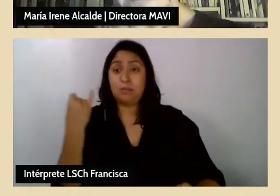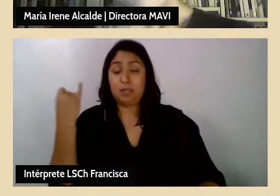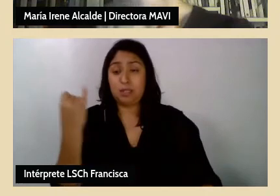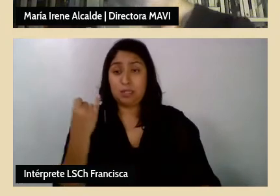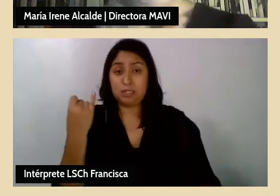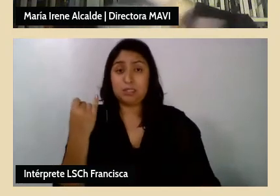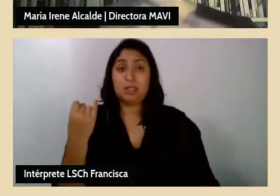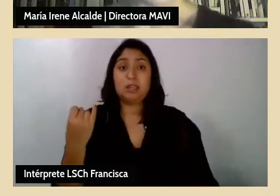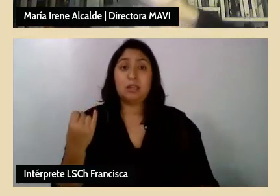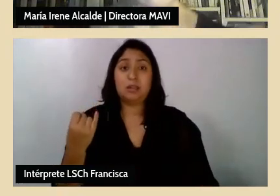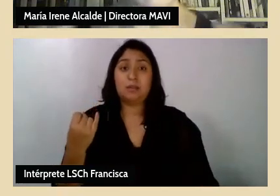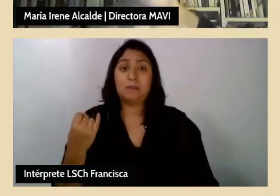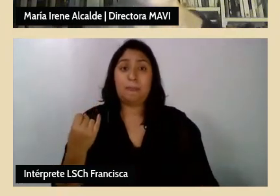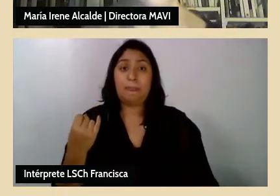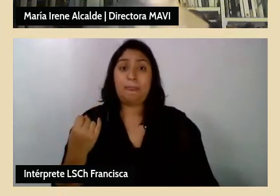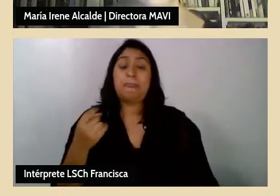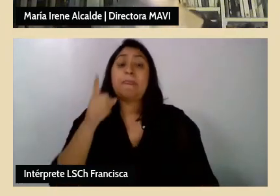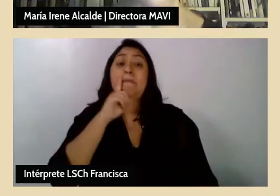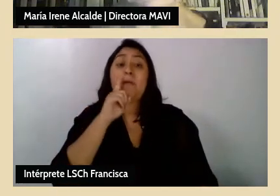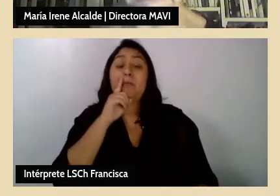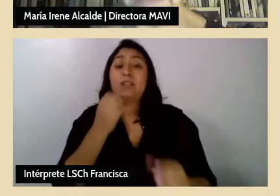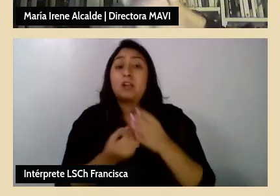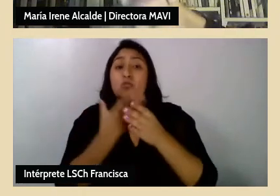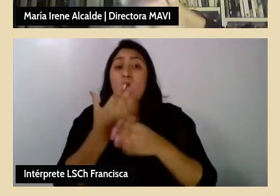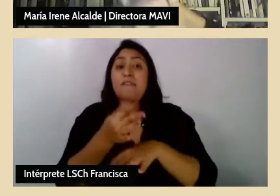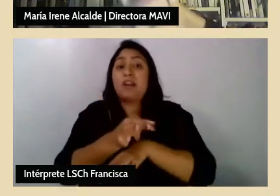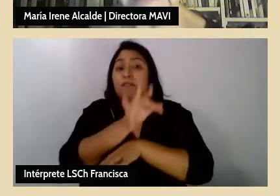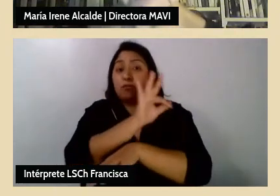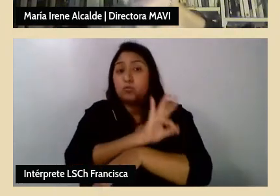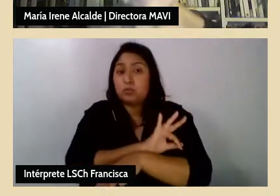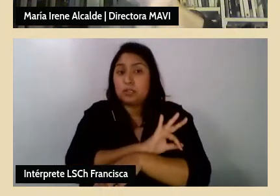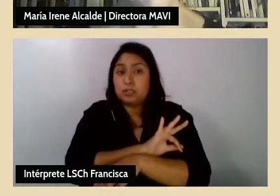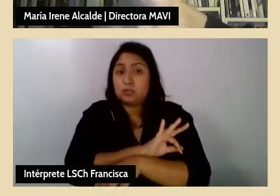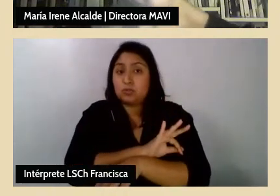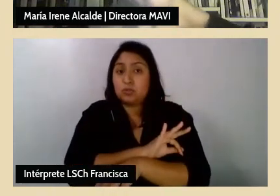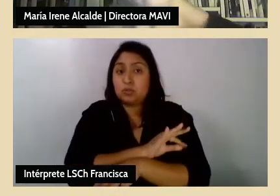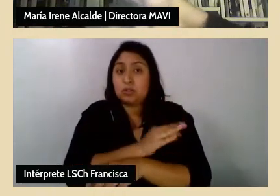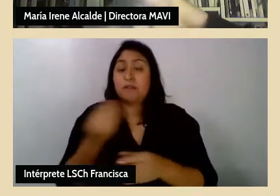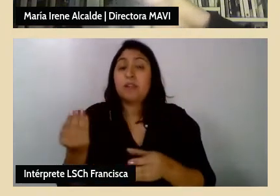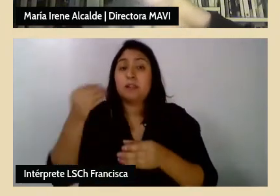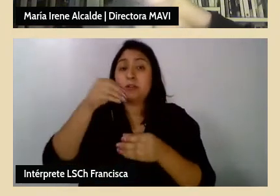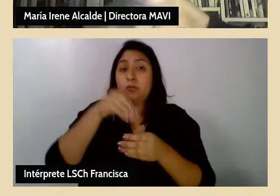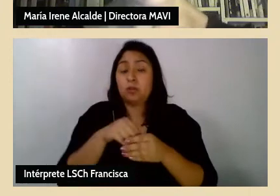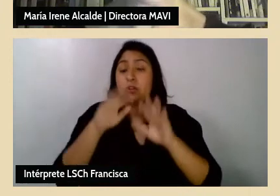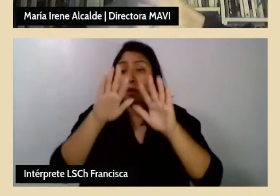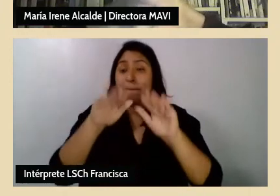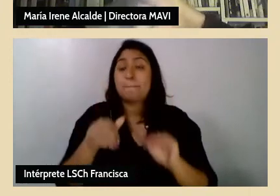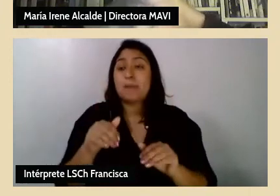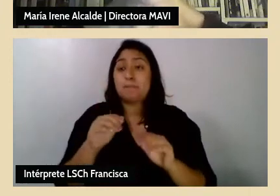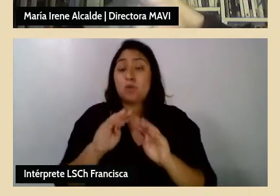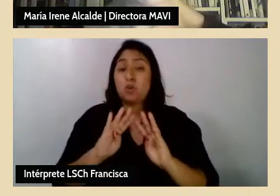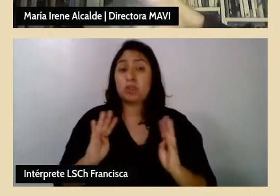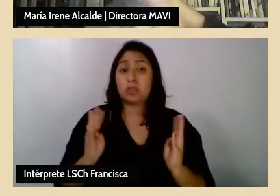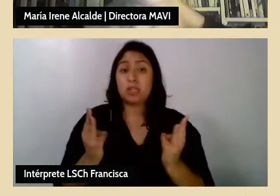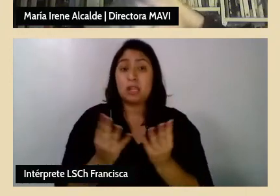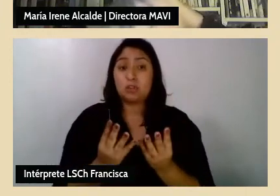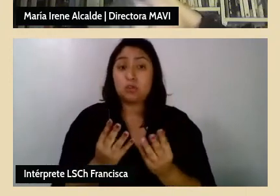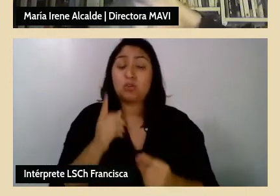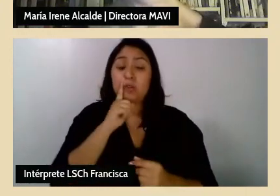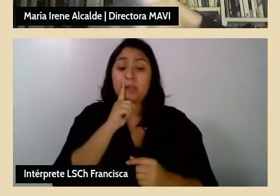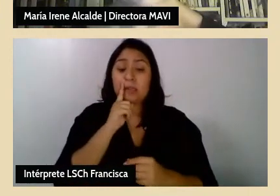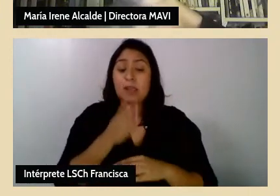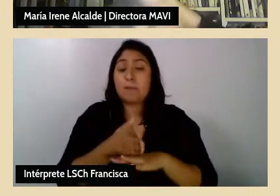director, vamos a tener una nueva fundación que va a ser, de la que va a ser parte el mismo directorio que teníamos nosotros,